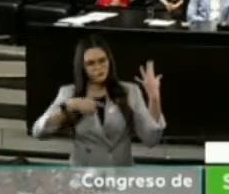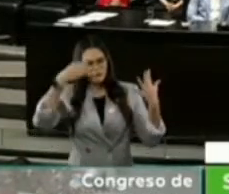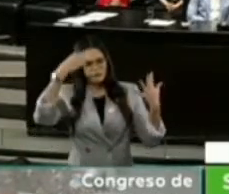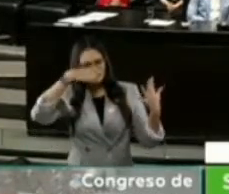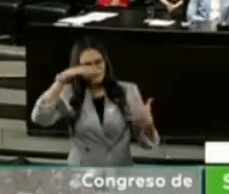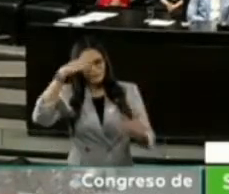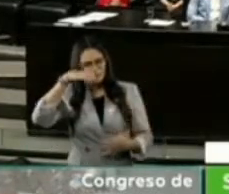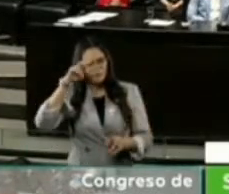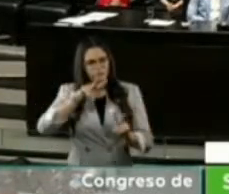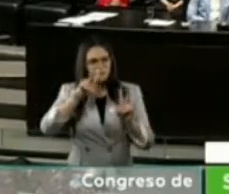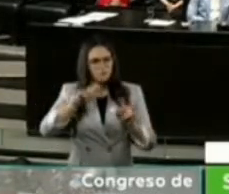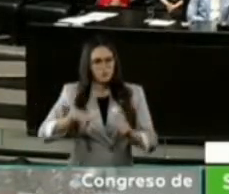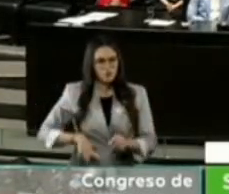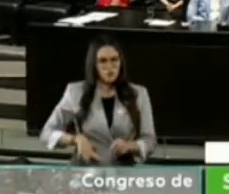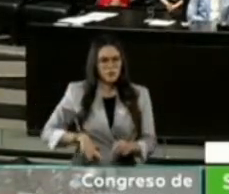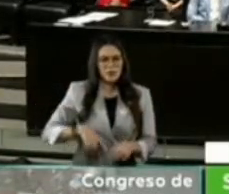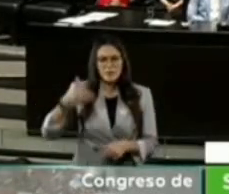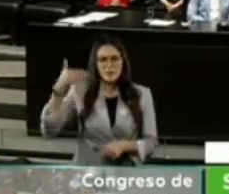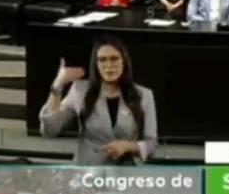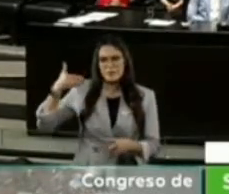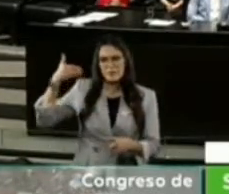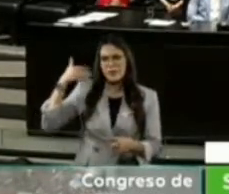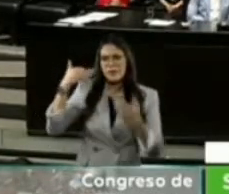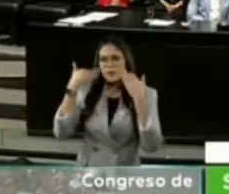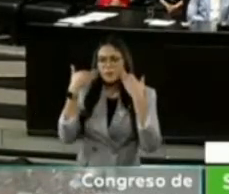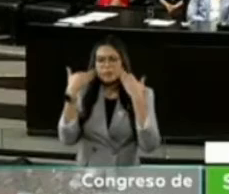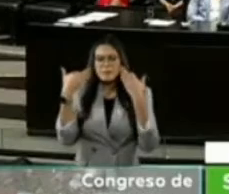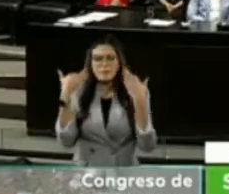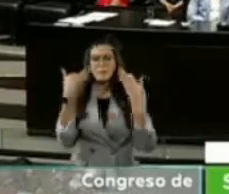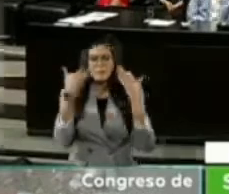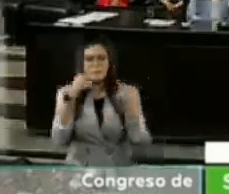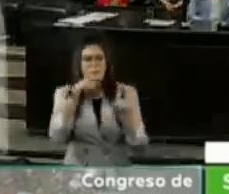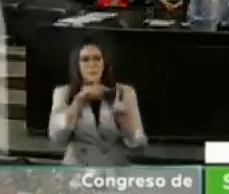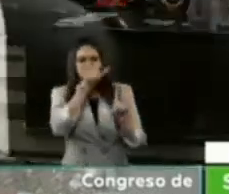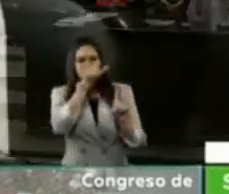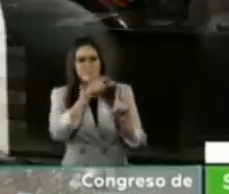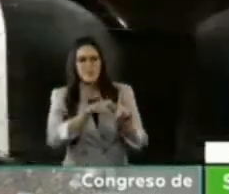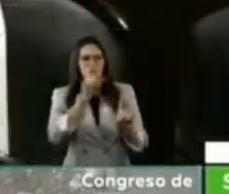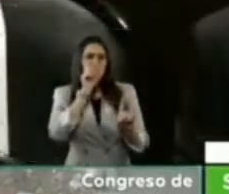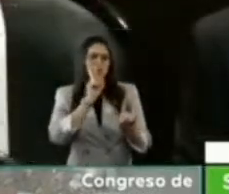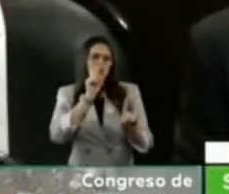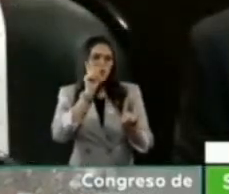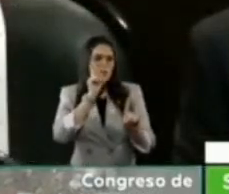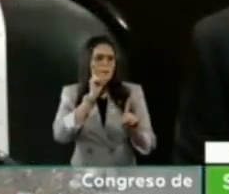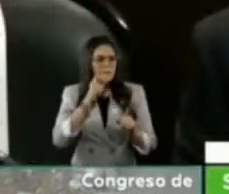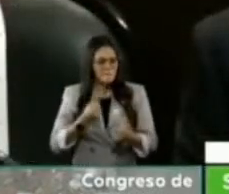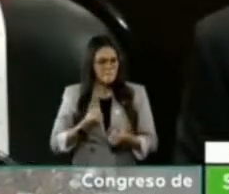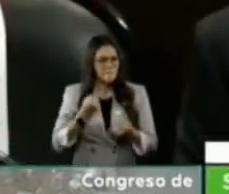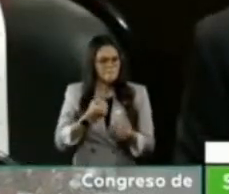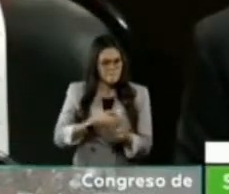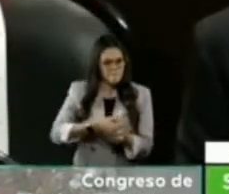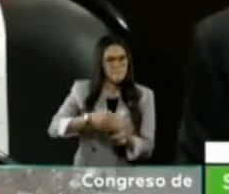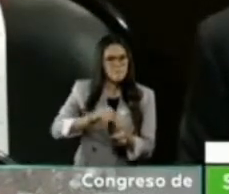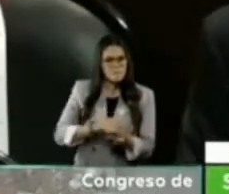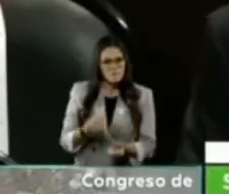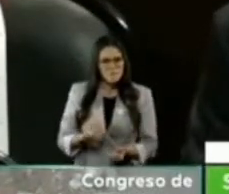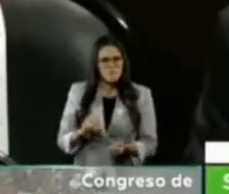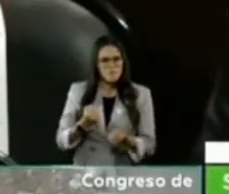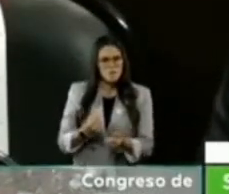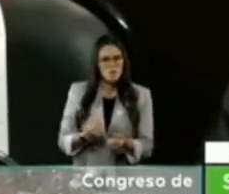al juicio que establezca finalmente y la sentencia que determine el